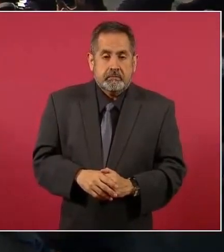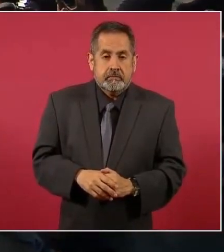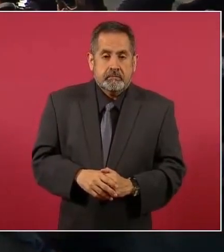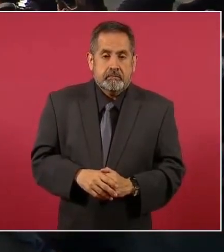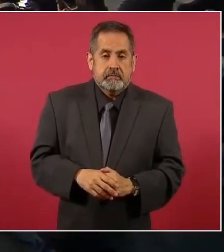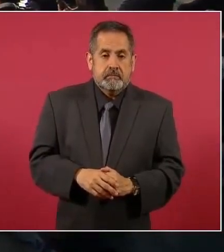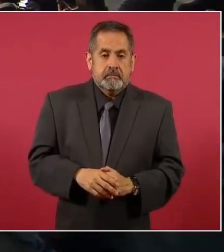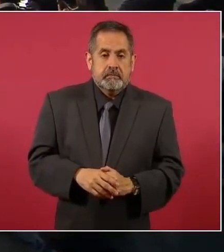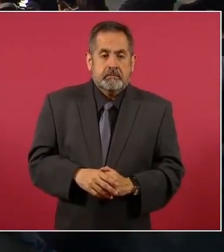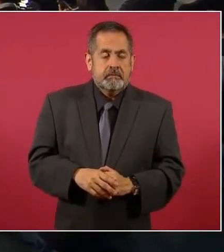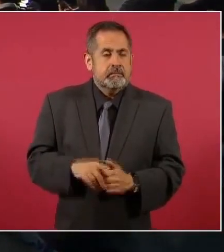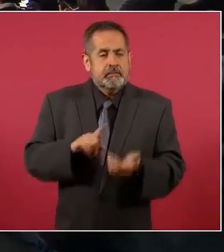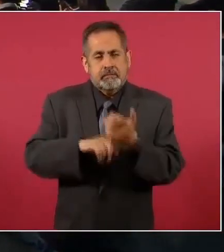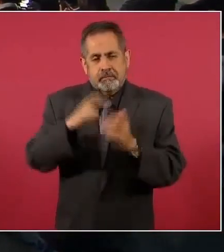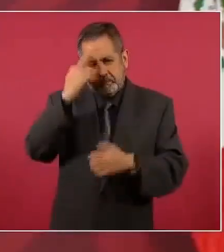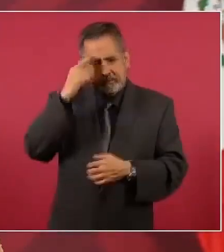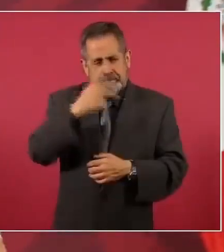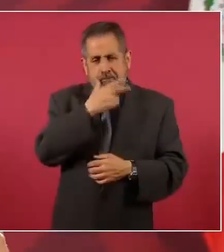el nigromante